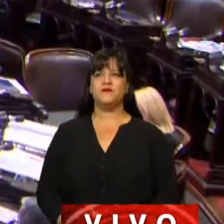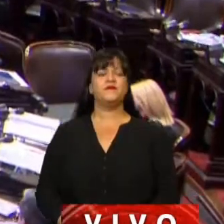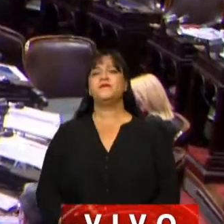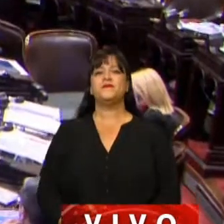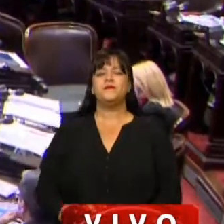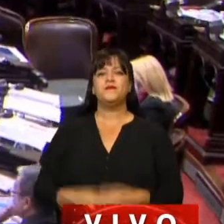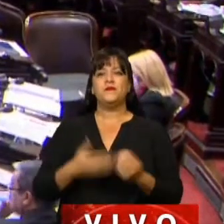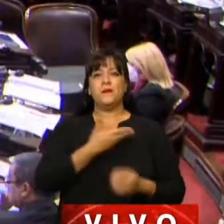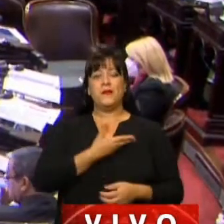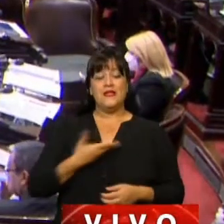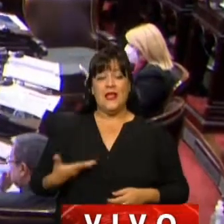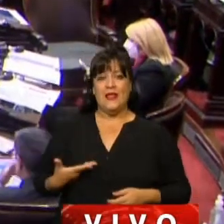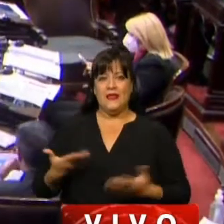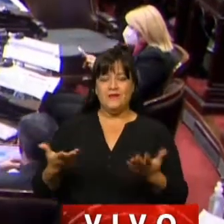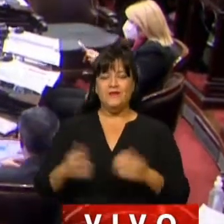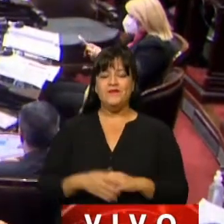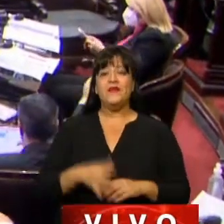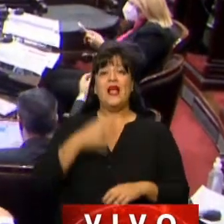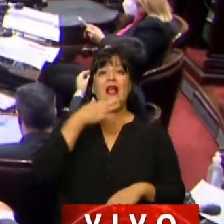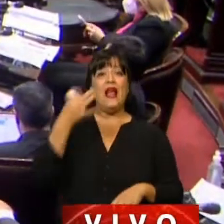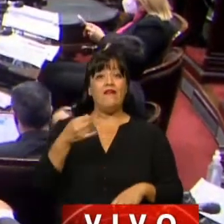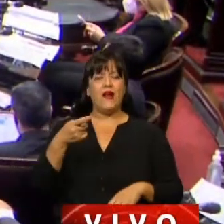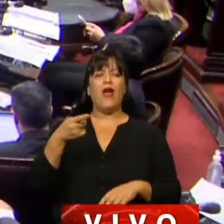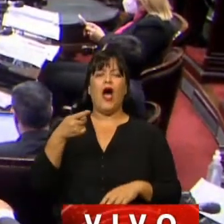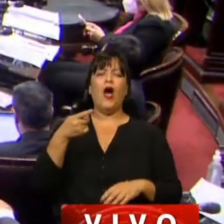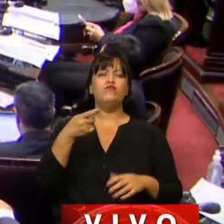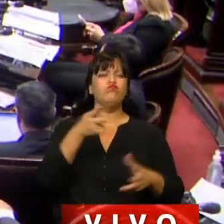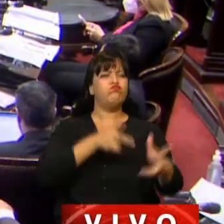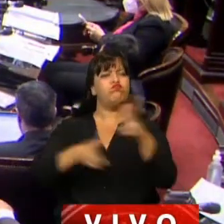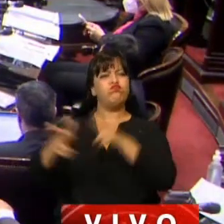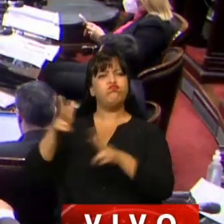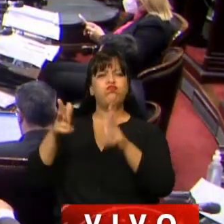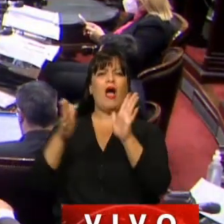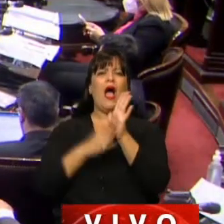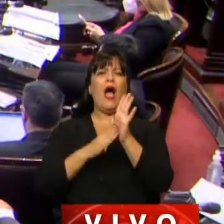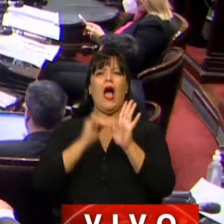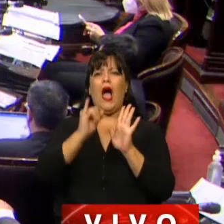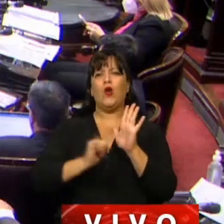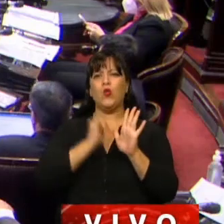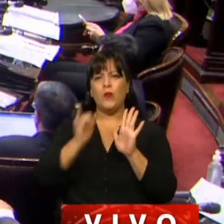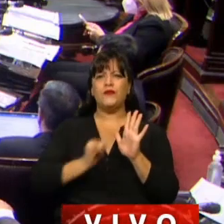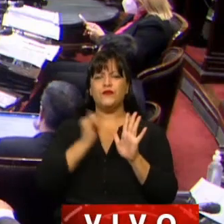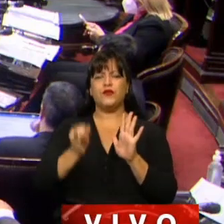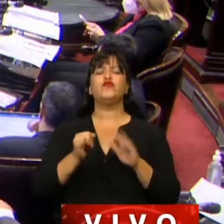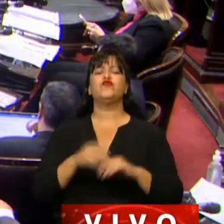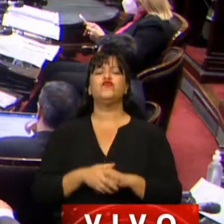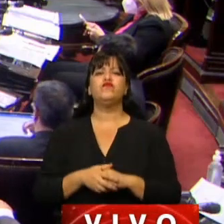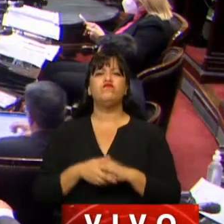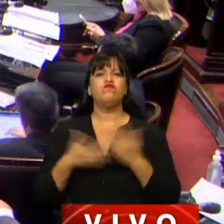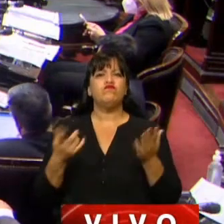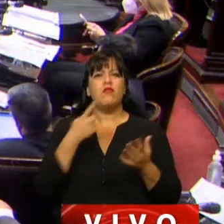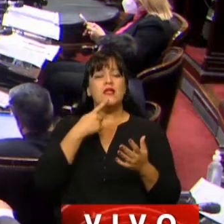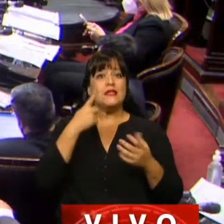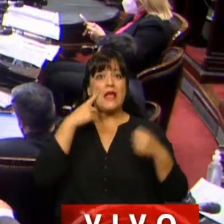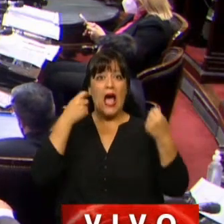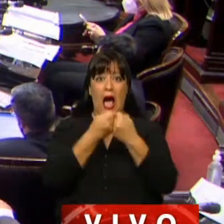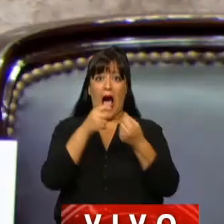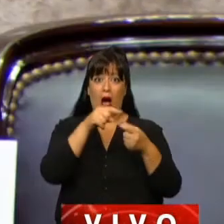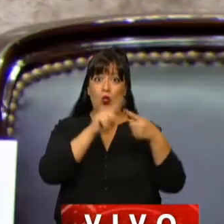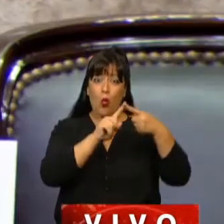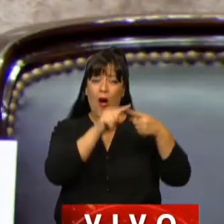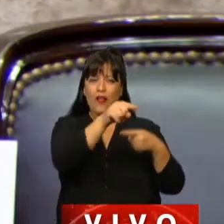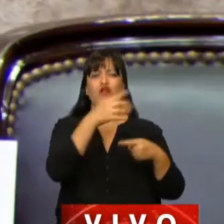Sí, señor presidente, la verdad que hemos escuchado muchos argumentos que dicen que este acuerdo va a